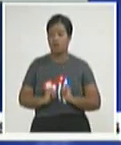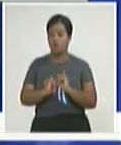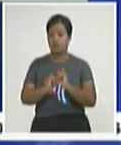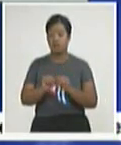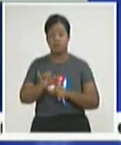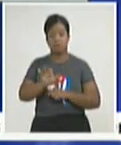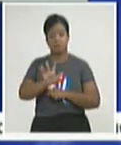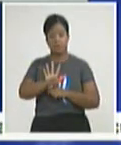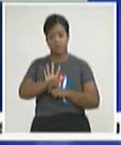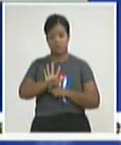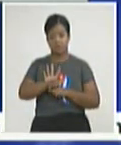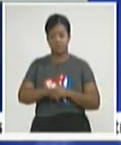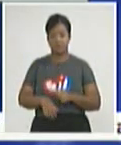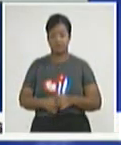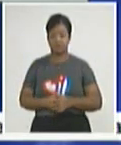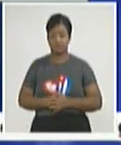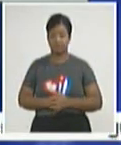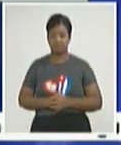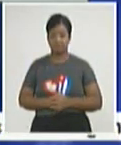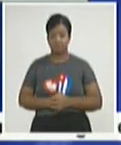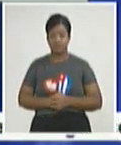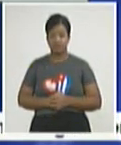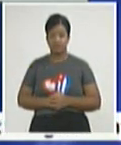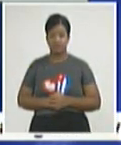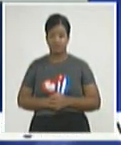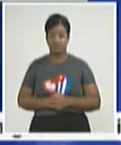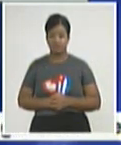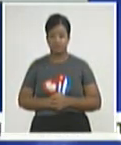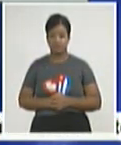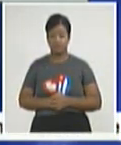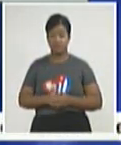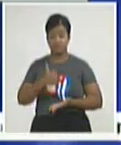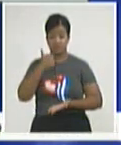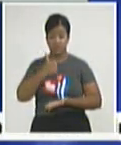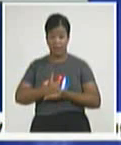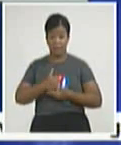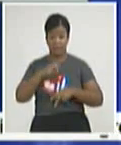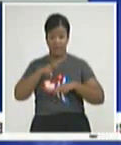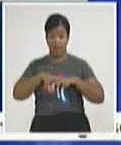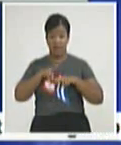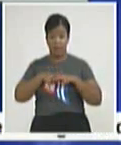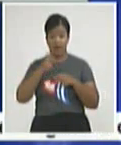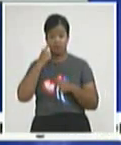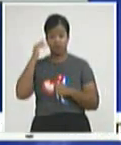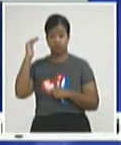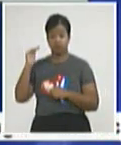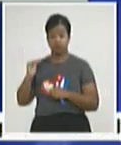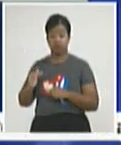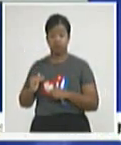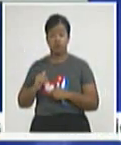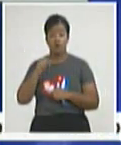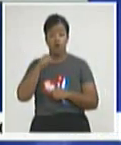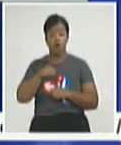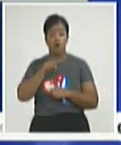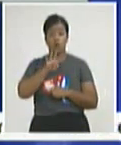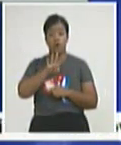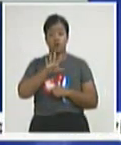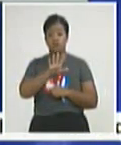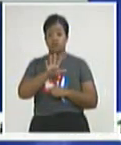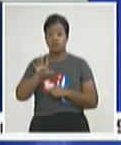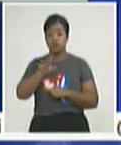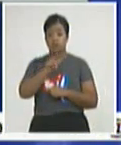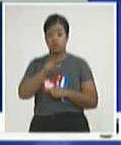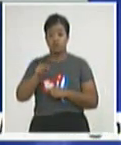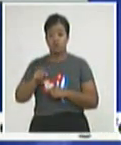5 casos positivos. La capital de todos los cubanos hoy confirma 455 casos